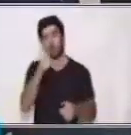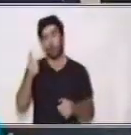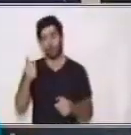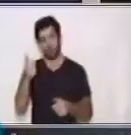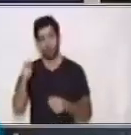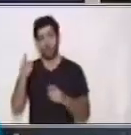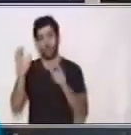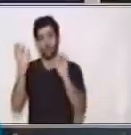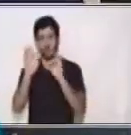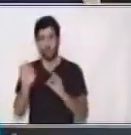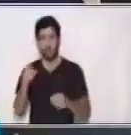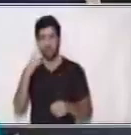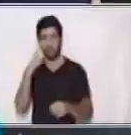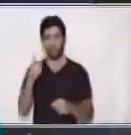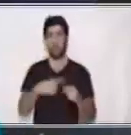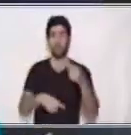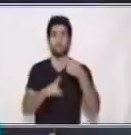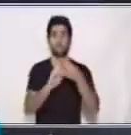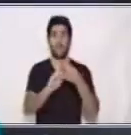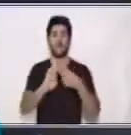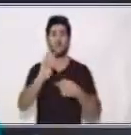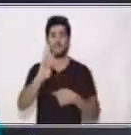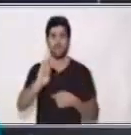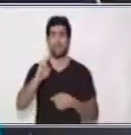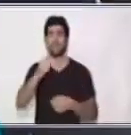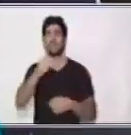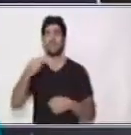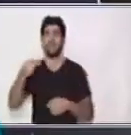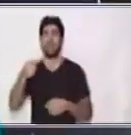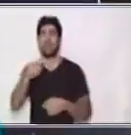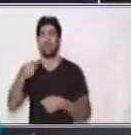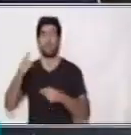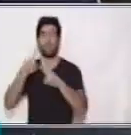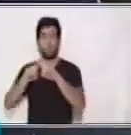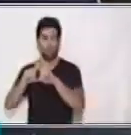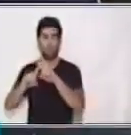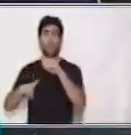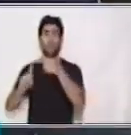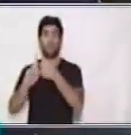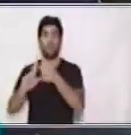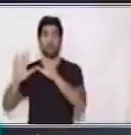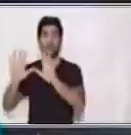más 3 es igual a menos x